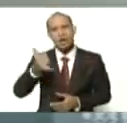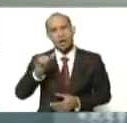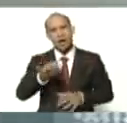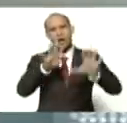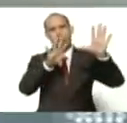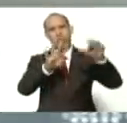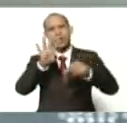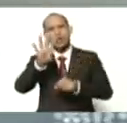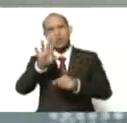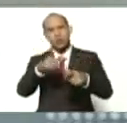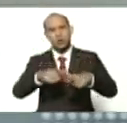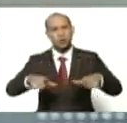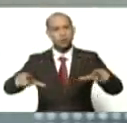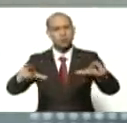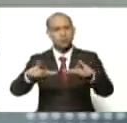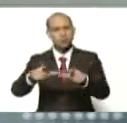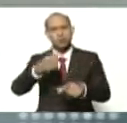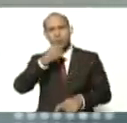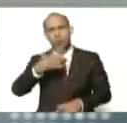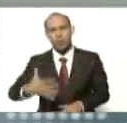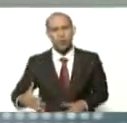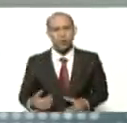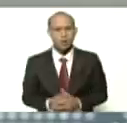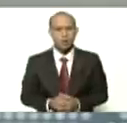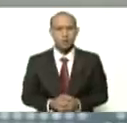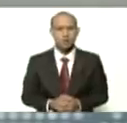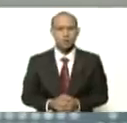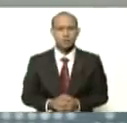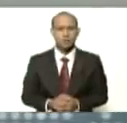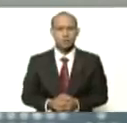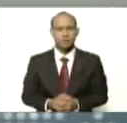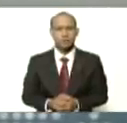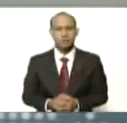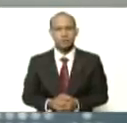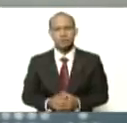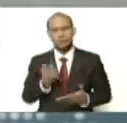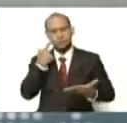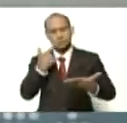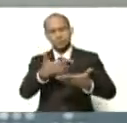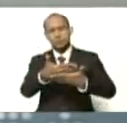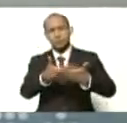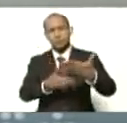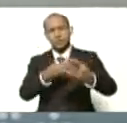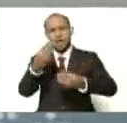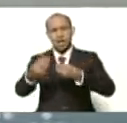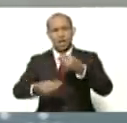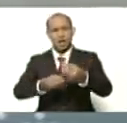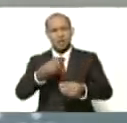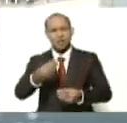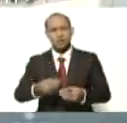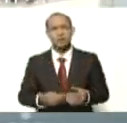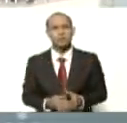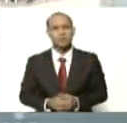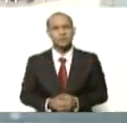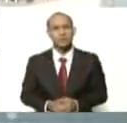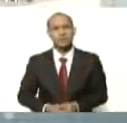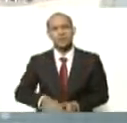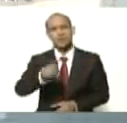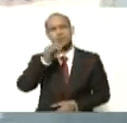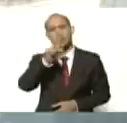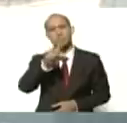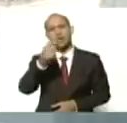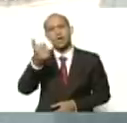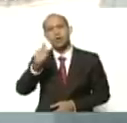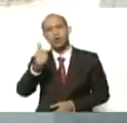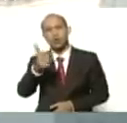rancherías que están en condiciones buenas de acuerdo a este diagnóstico que hicimos 110 está